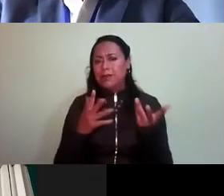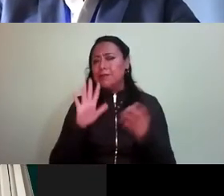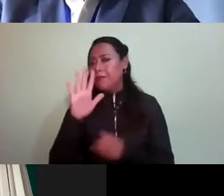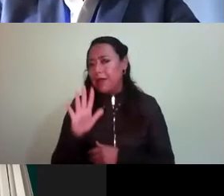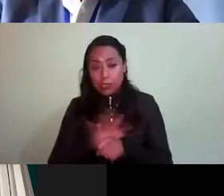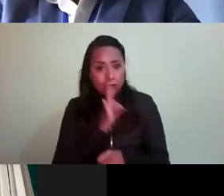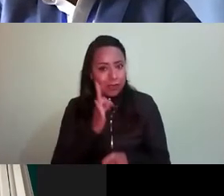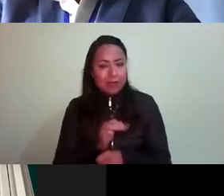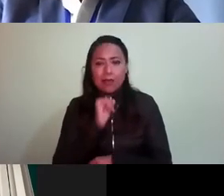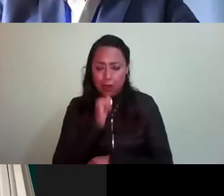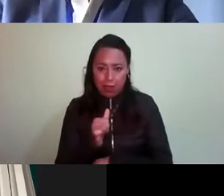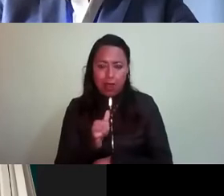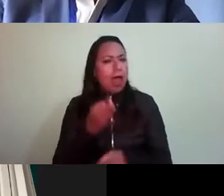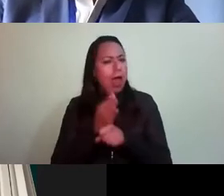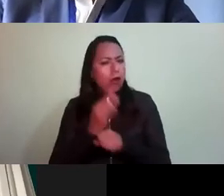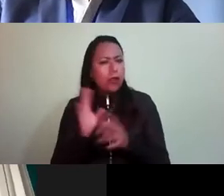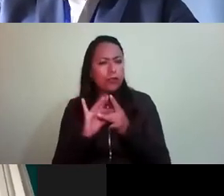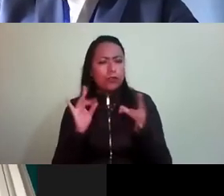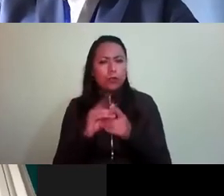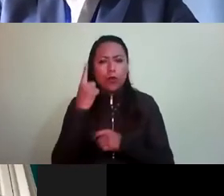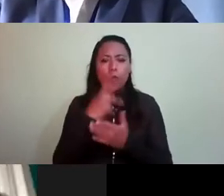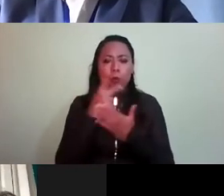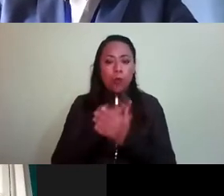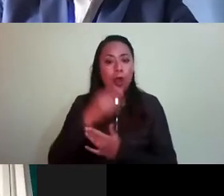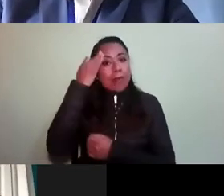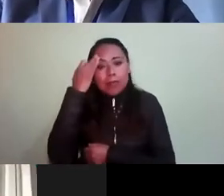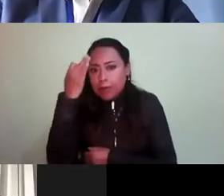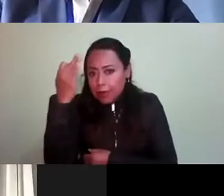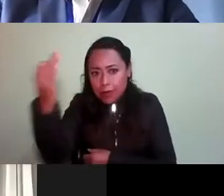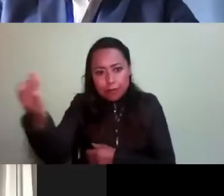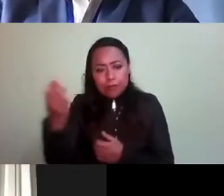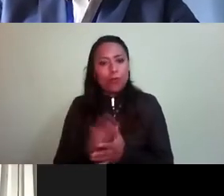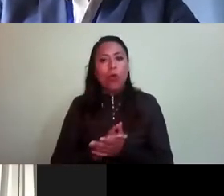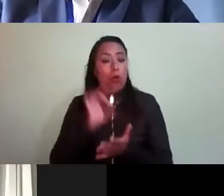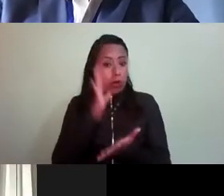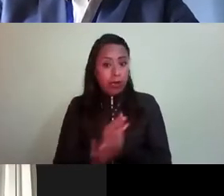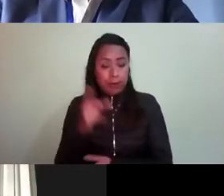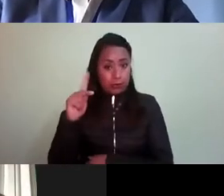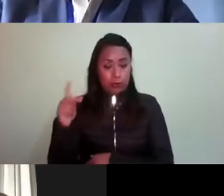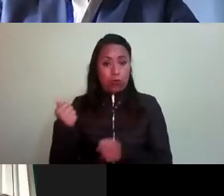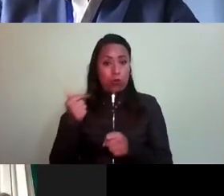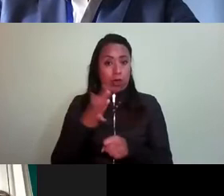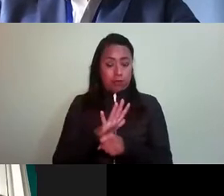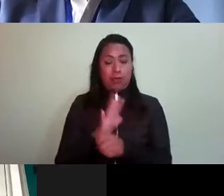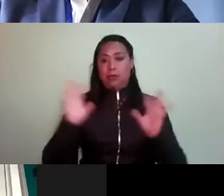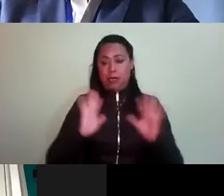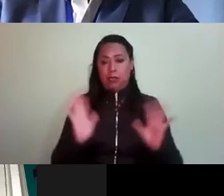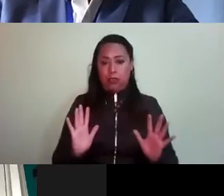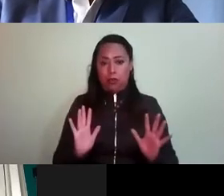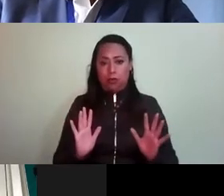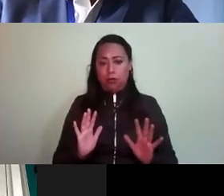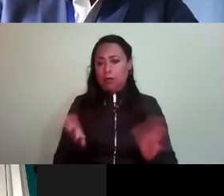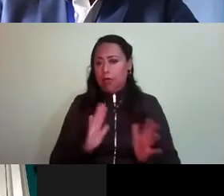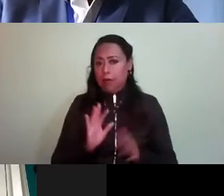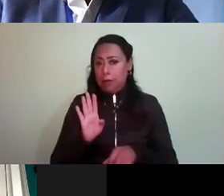plazo, estoy hablando de un programa que trascienda su administración y que deje bases sólidas para